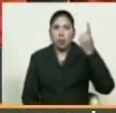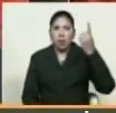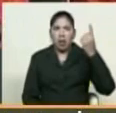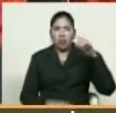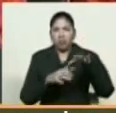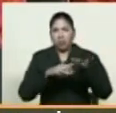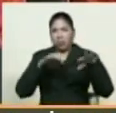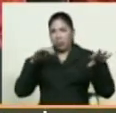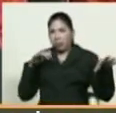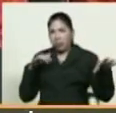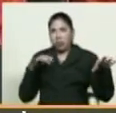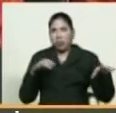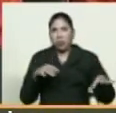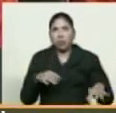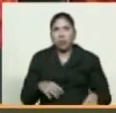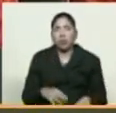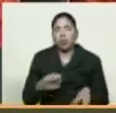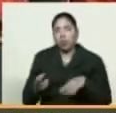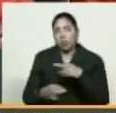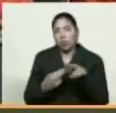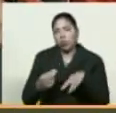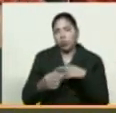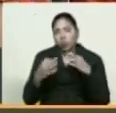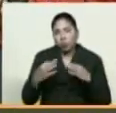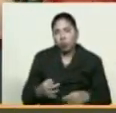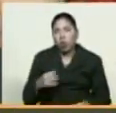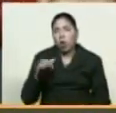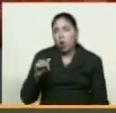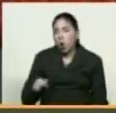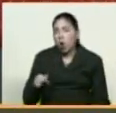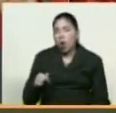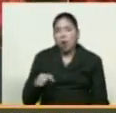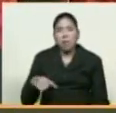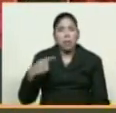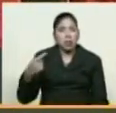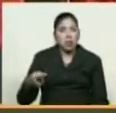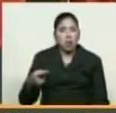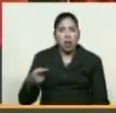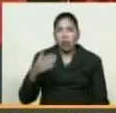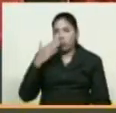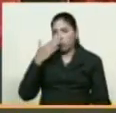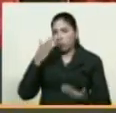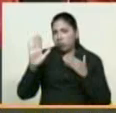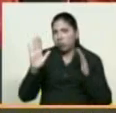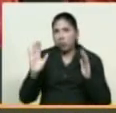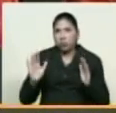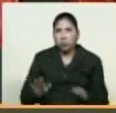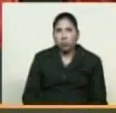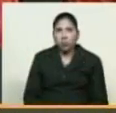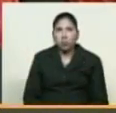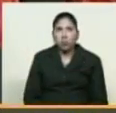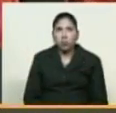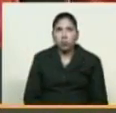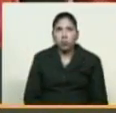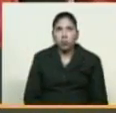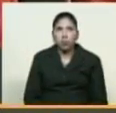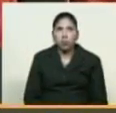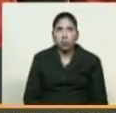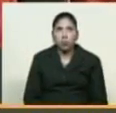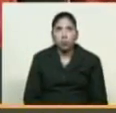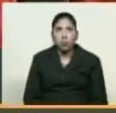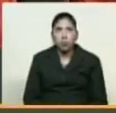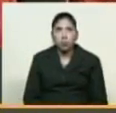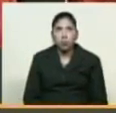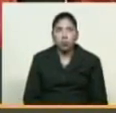política electoral de la Revolución Bolivariana. Hoy, mañana, y lo seguirá haciendo por muchísimos años, no tengamos duda de eso. Y